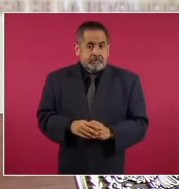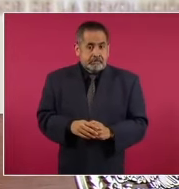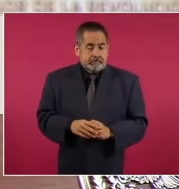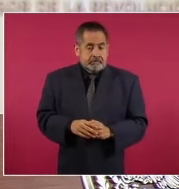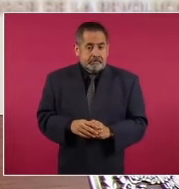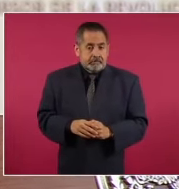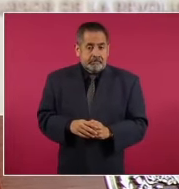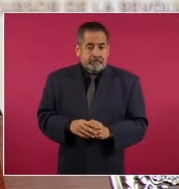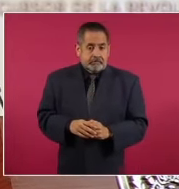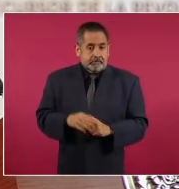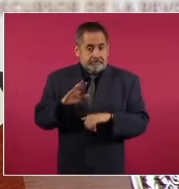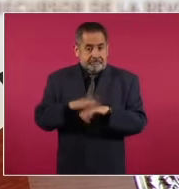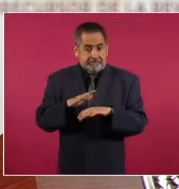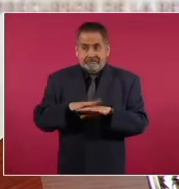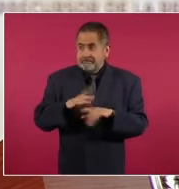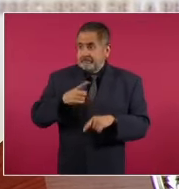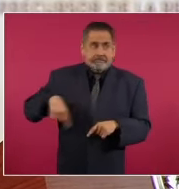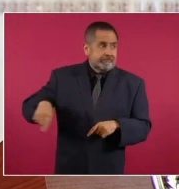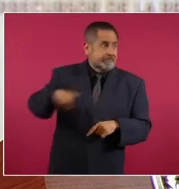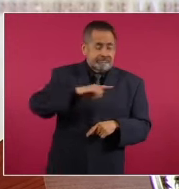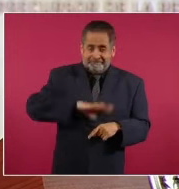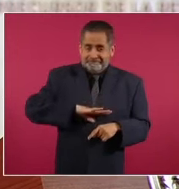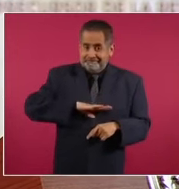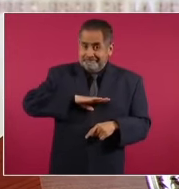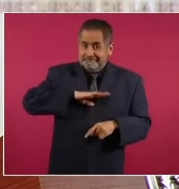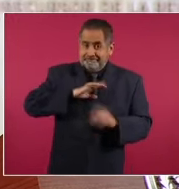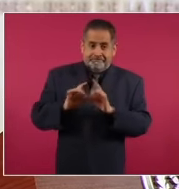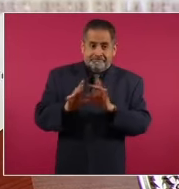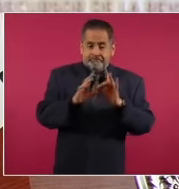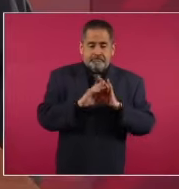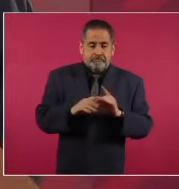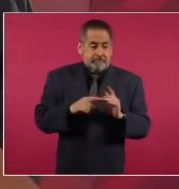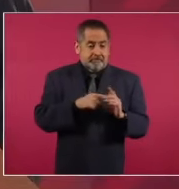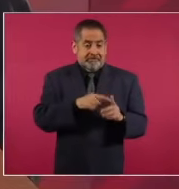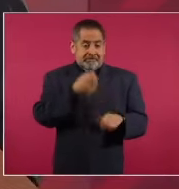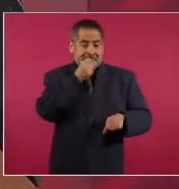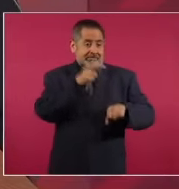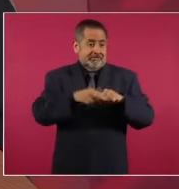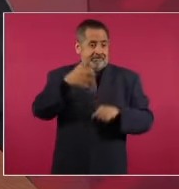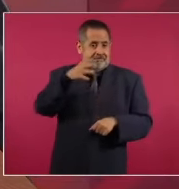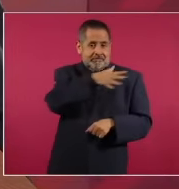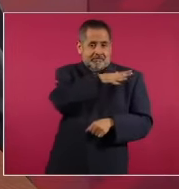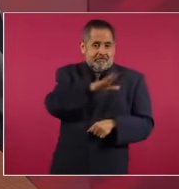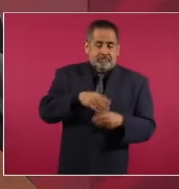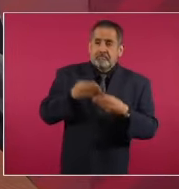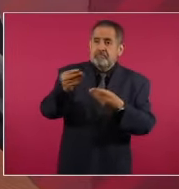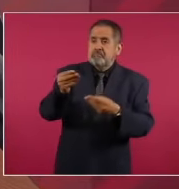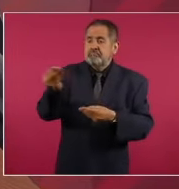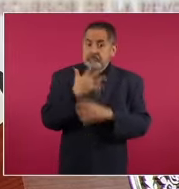más calientes, les mandó a decir que ni por escrito.